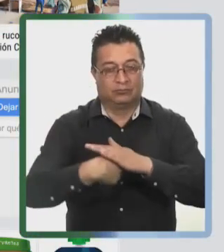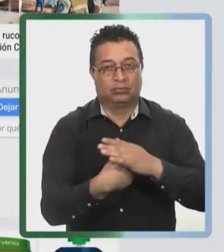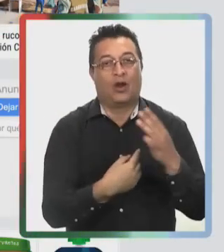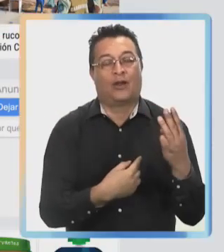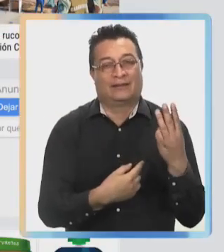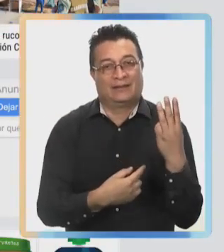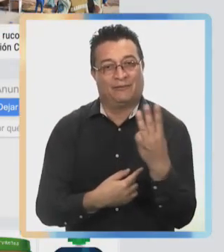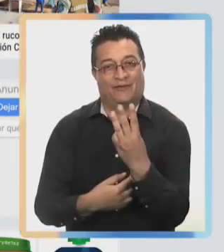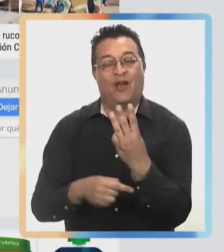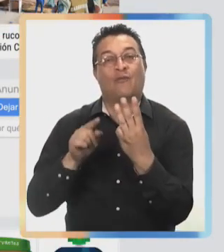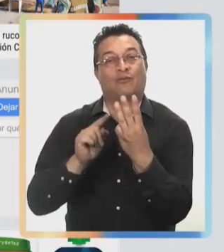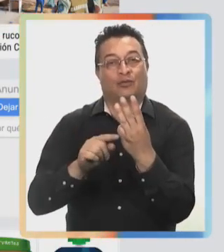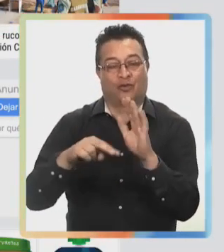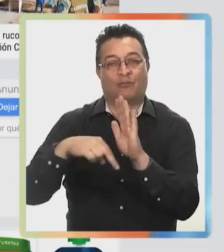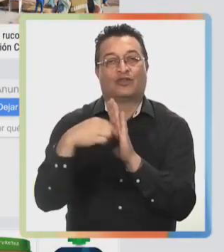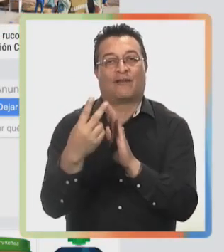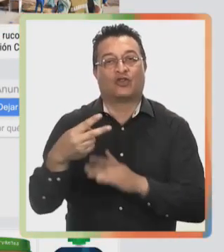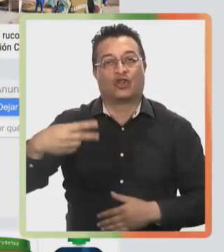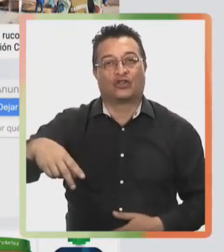web